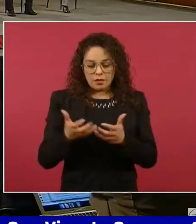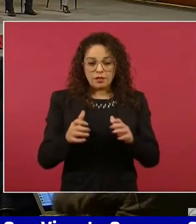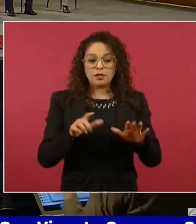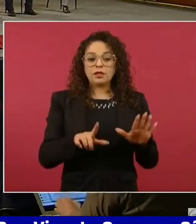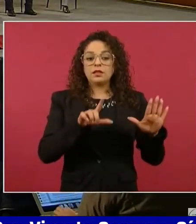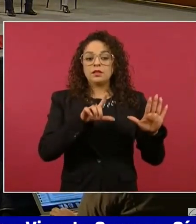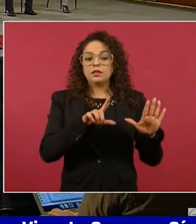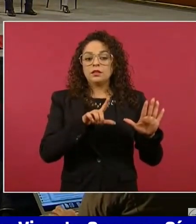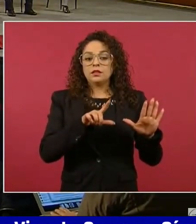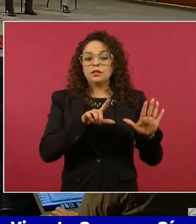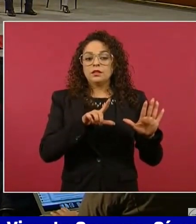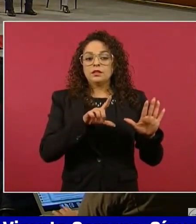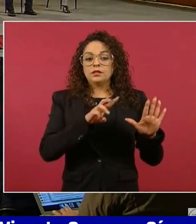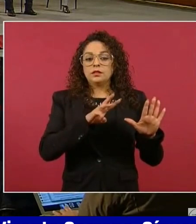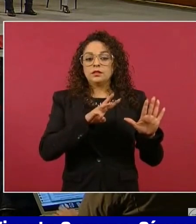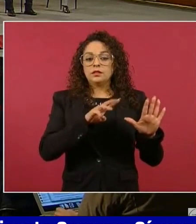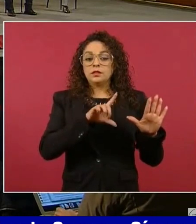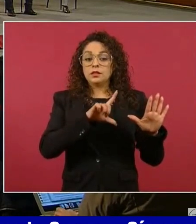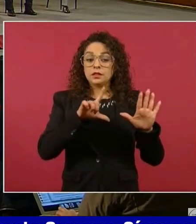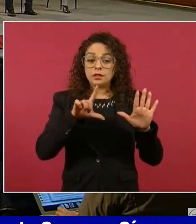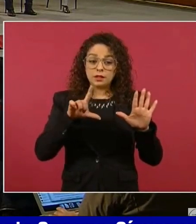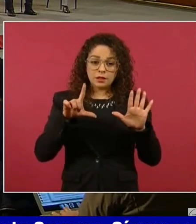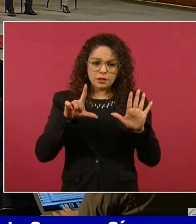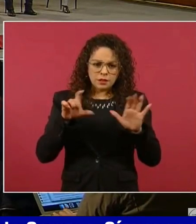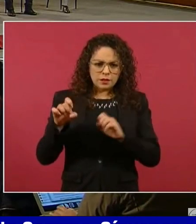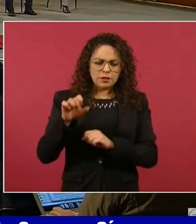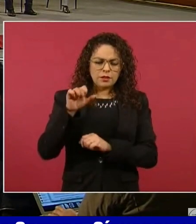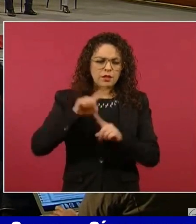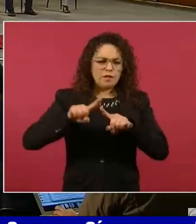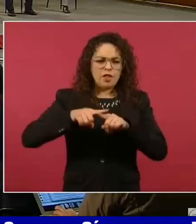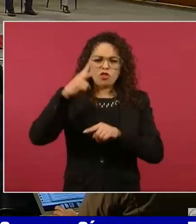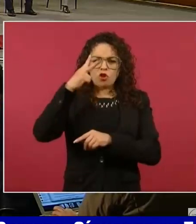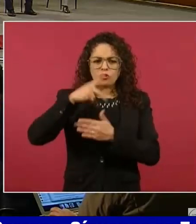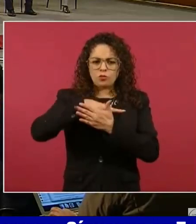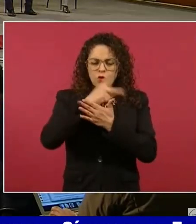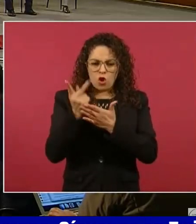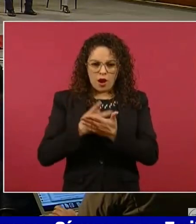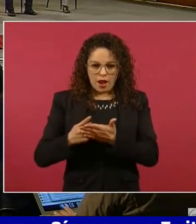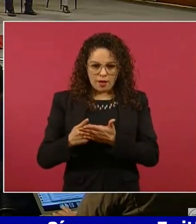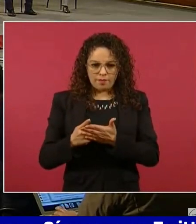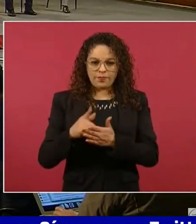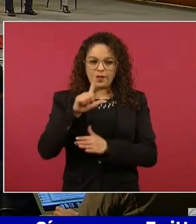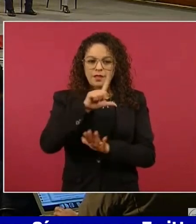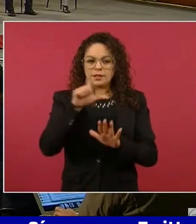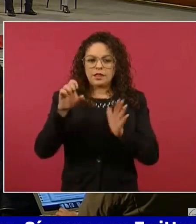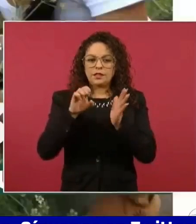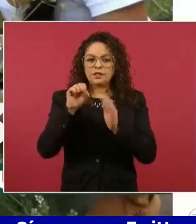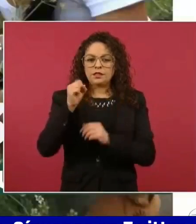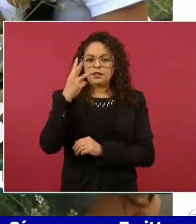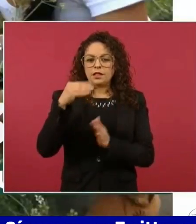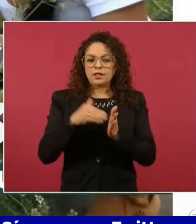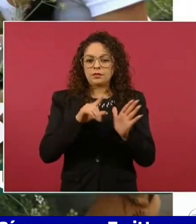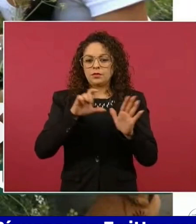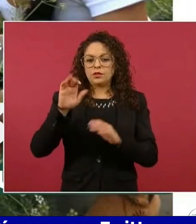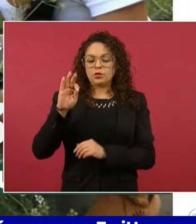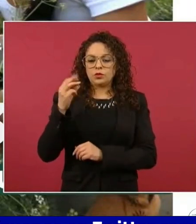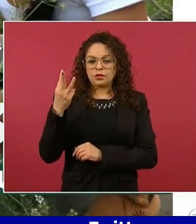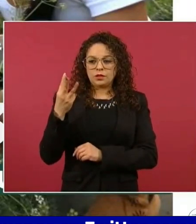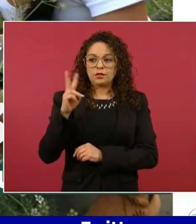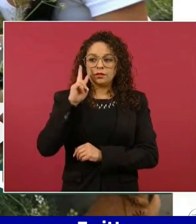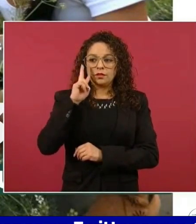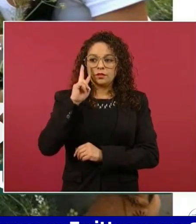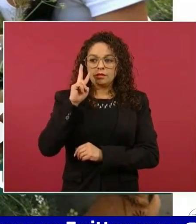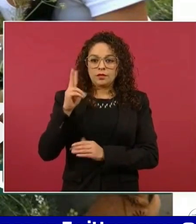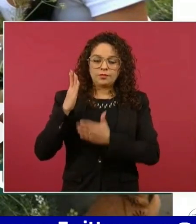749 de ellos, divididos en dos programas, el apoyo a pescadores en bien pesca y producción para el